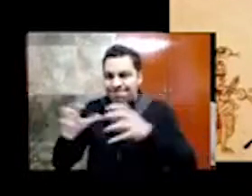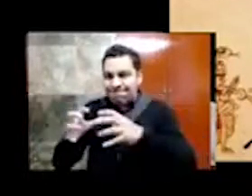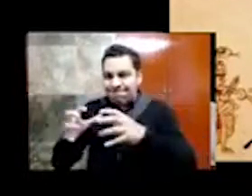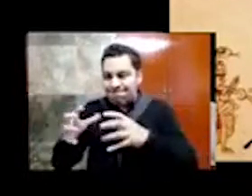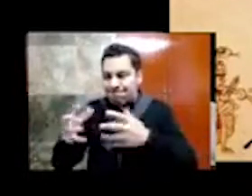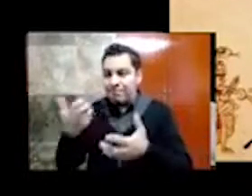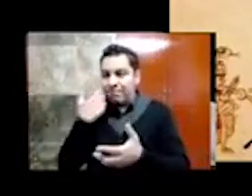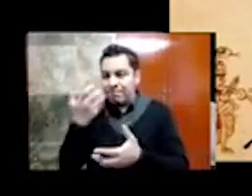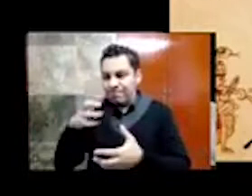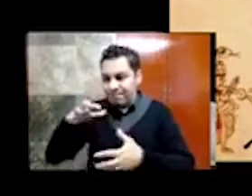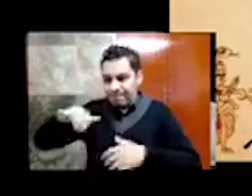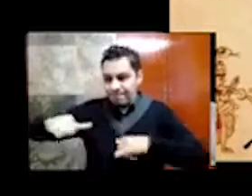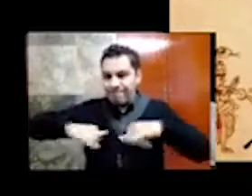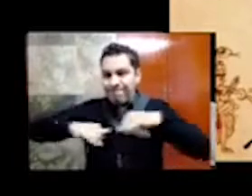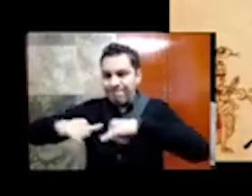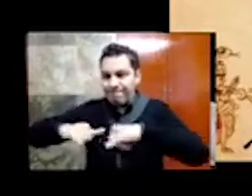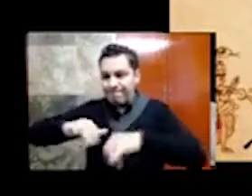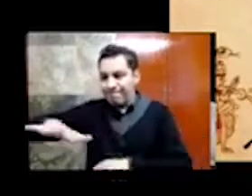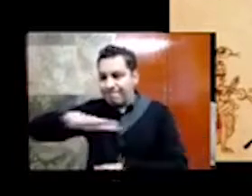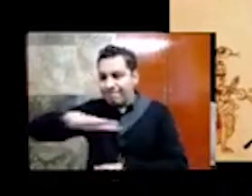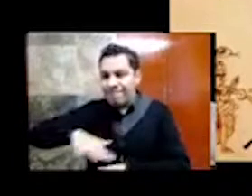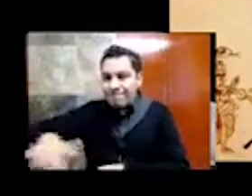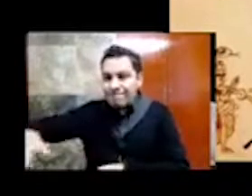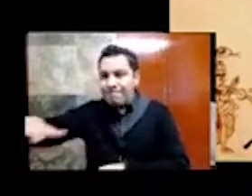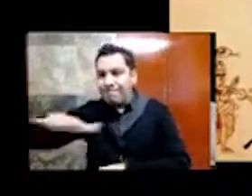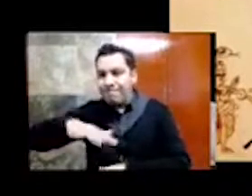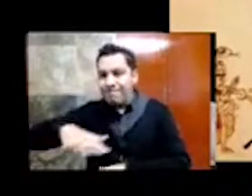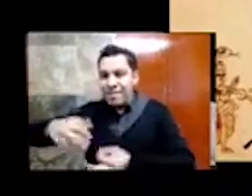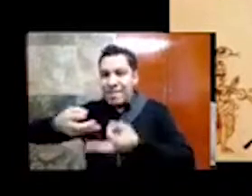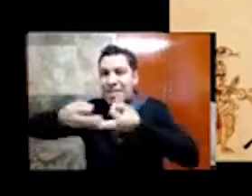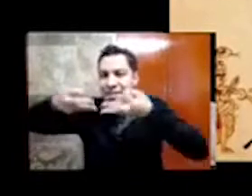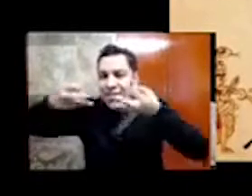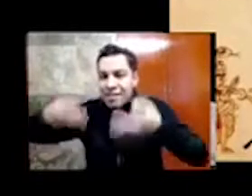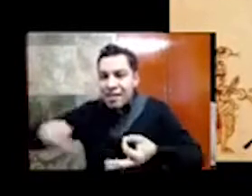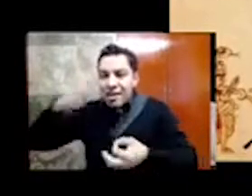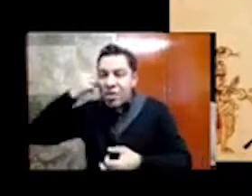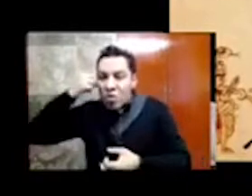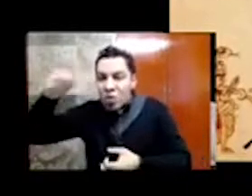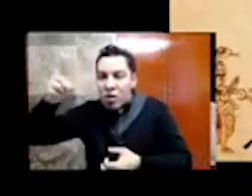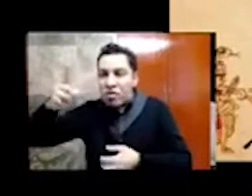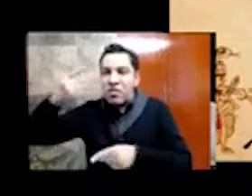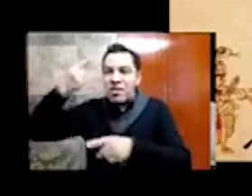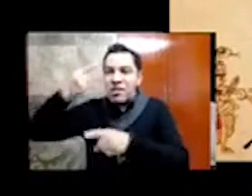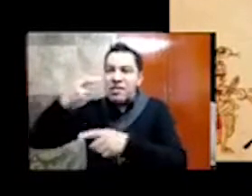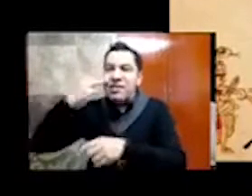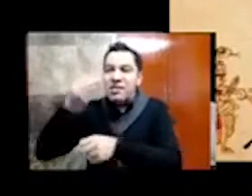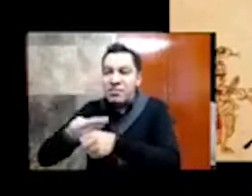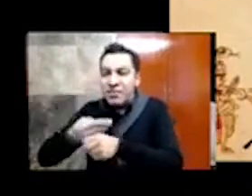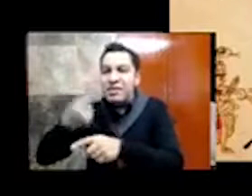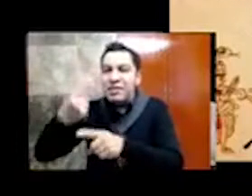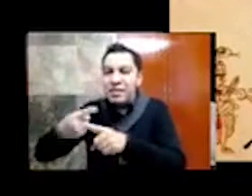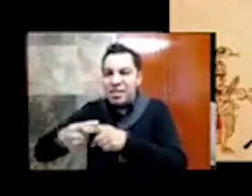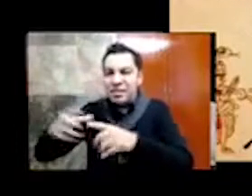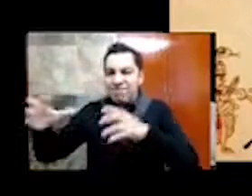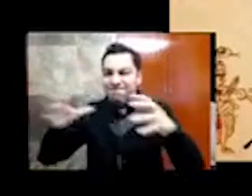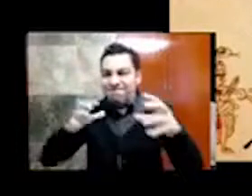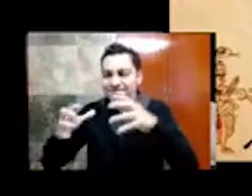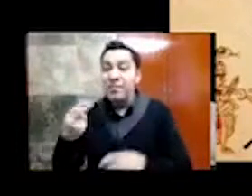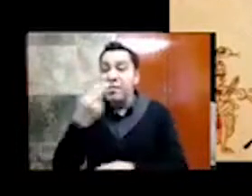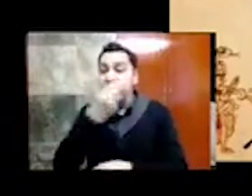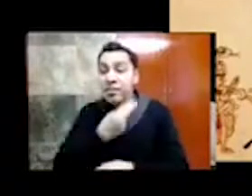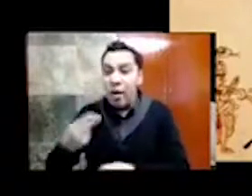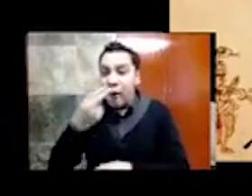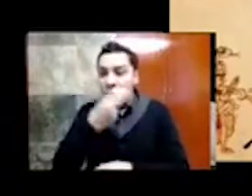aparición nuestros protagonistas de la serie, los señores de habla náhuatl y